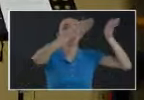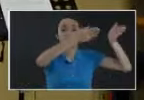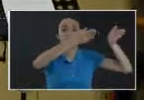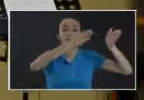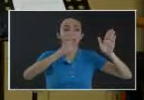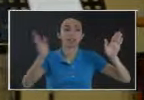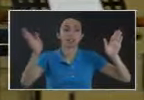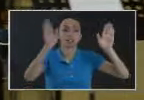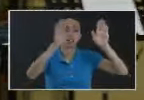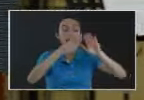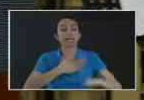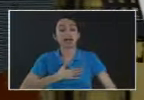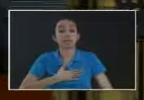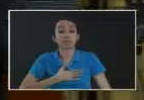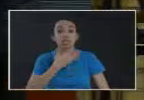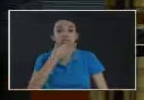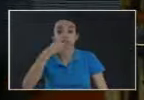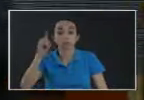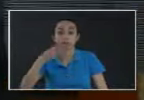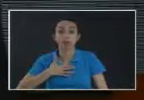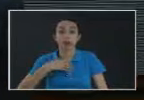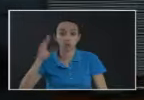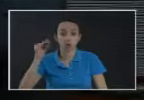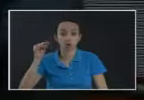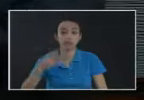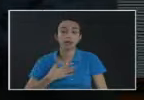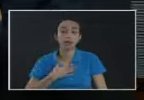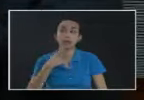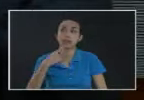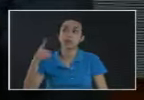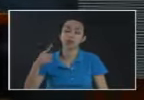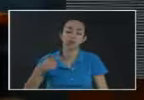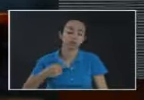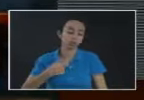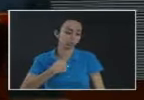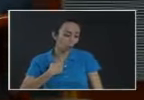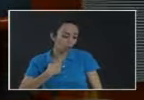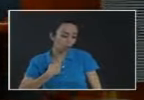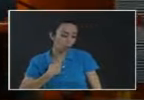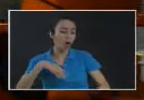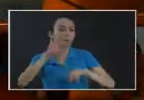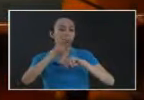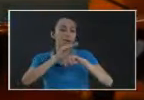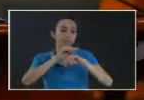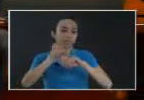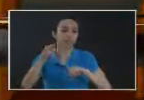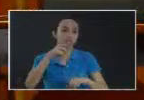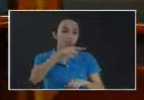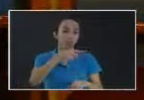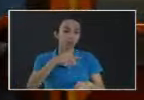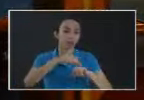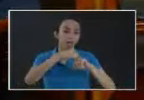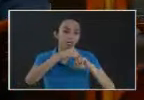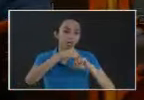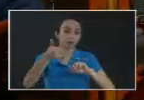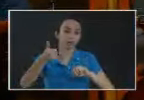Cuando papá me habló y me dijo: yo permití que tu esposa